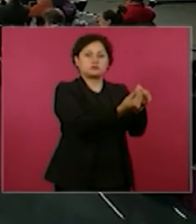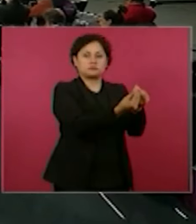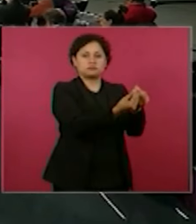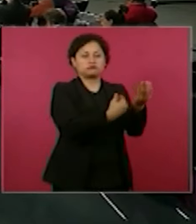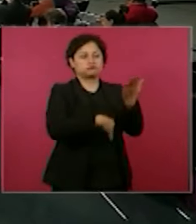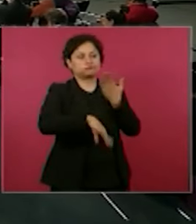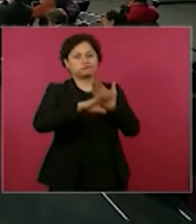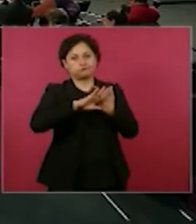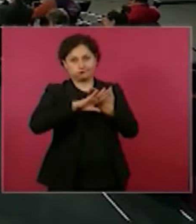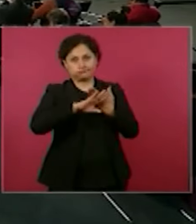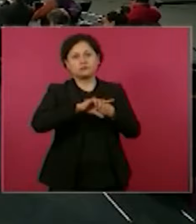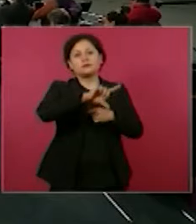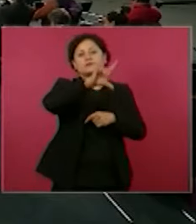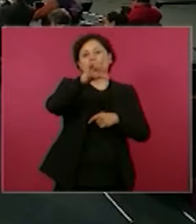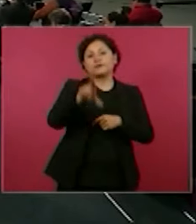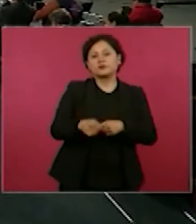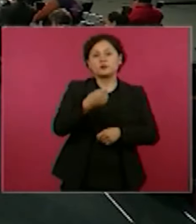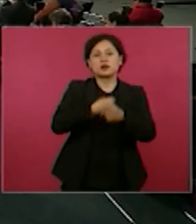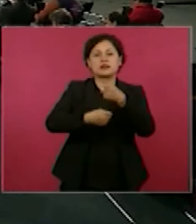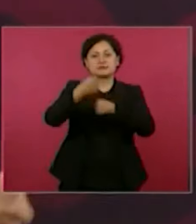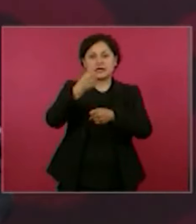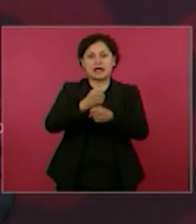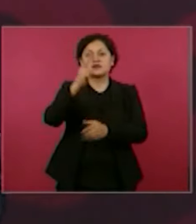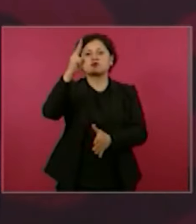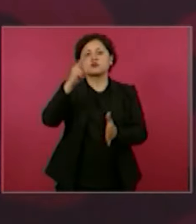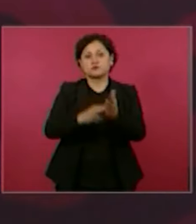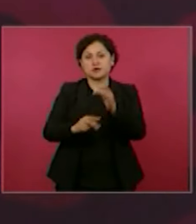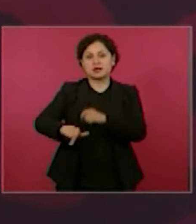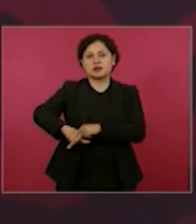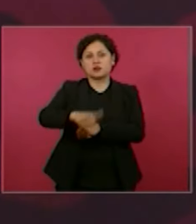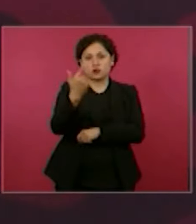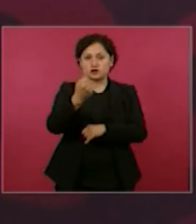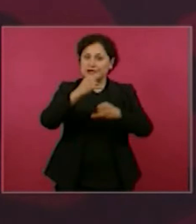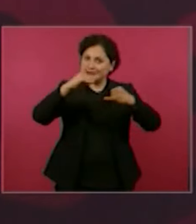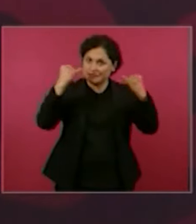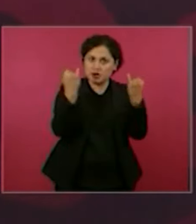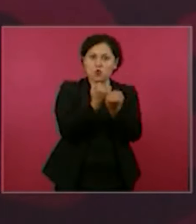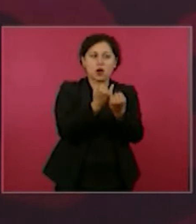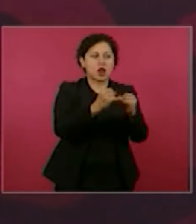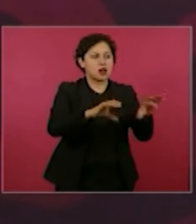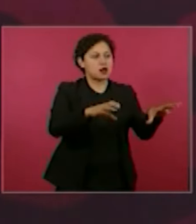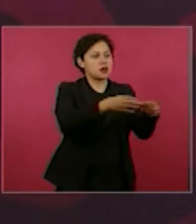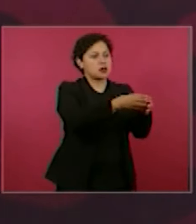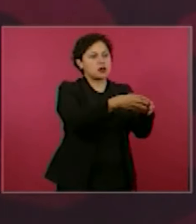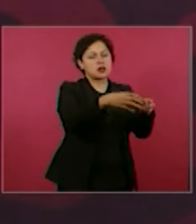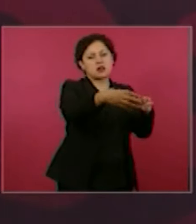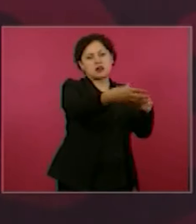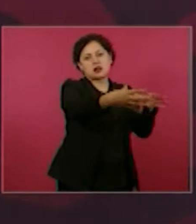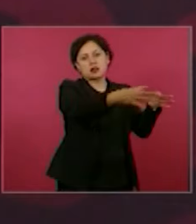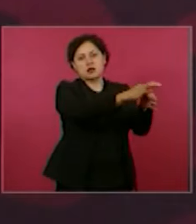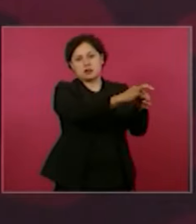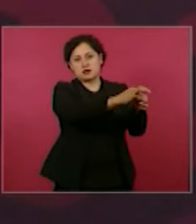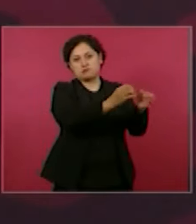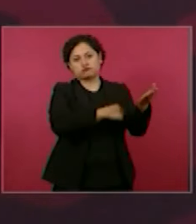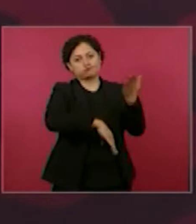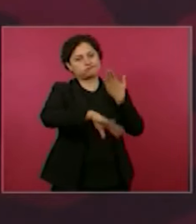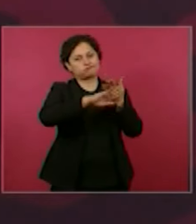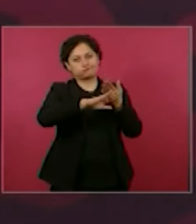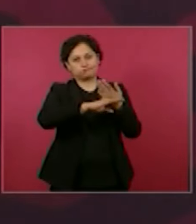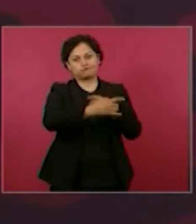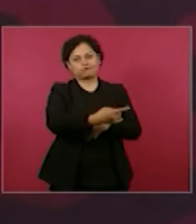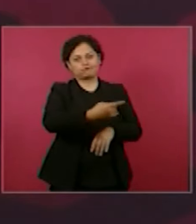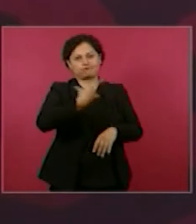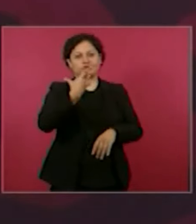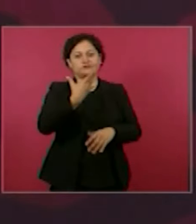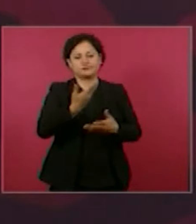que no contestan la boleta son menos del 10%, bueno. Los que no contestan. Más bien, lo fuerte es el que no abre